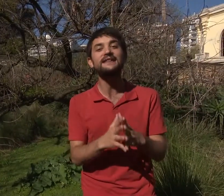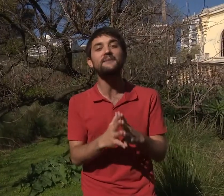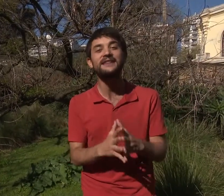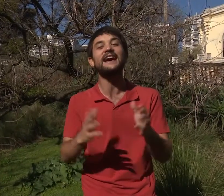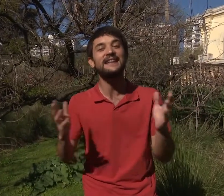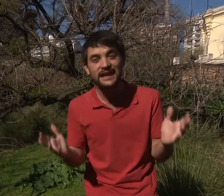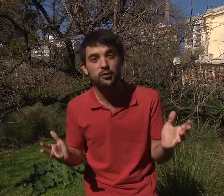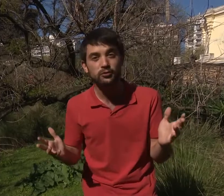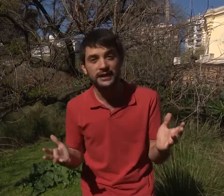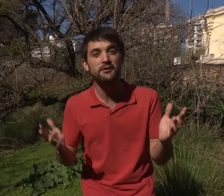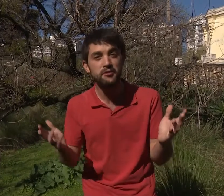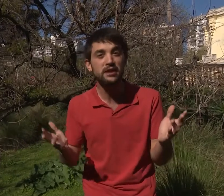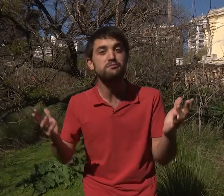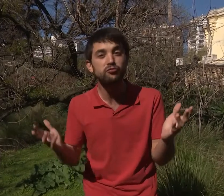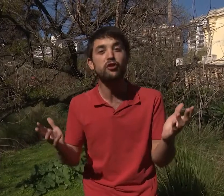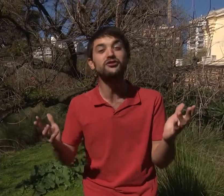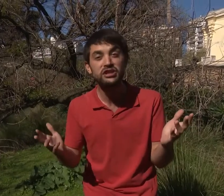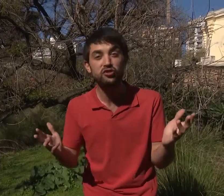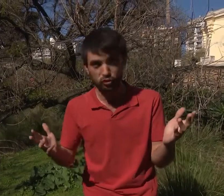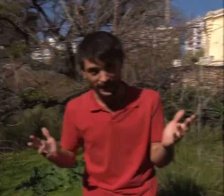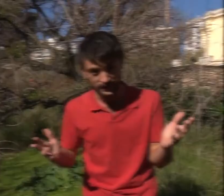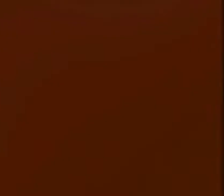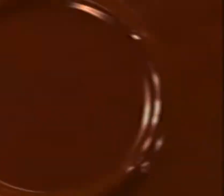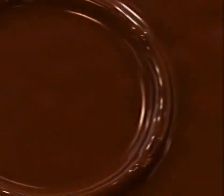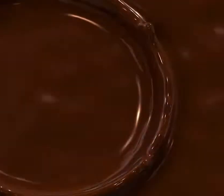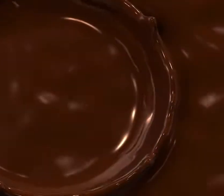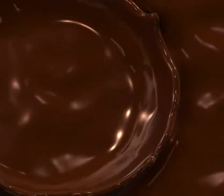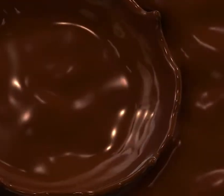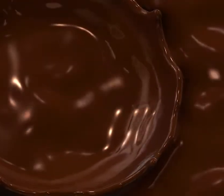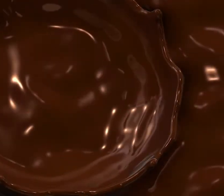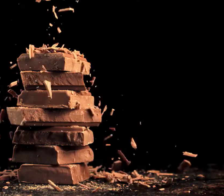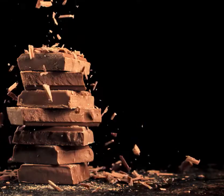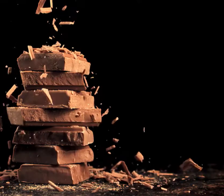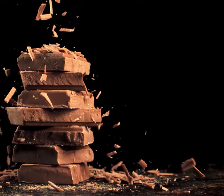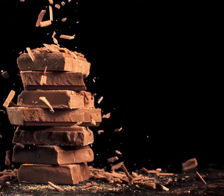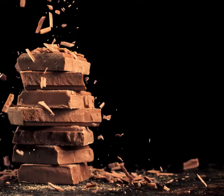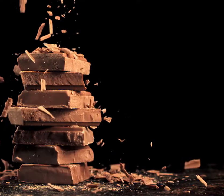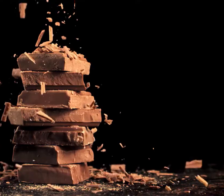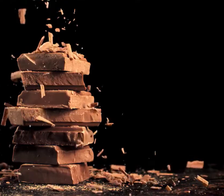pero honestamente, ¿a quién le gustaría vivir en un mundo sin chocolate?